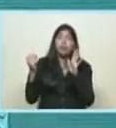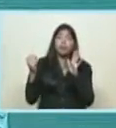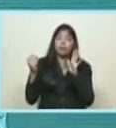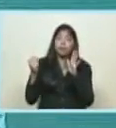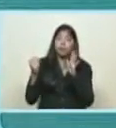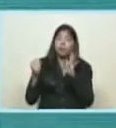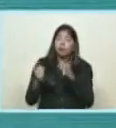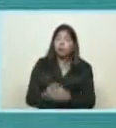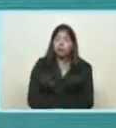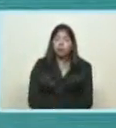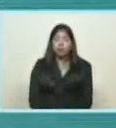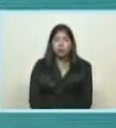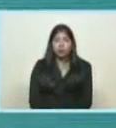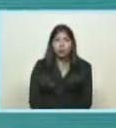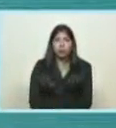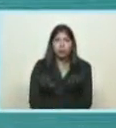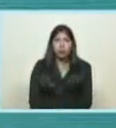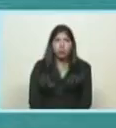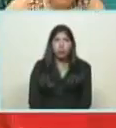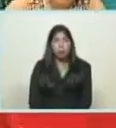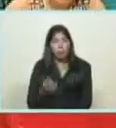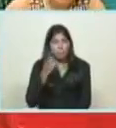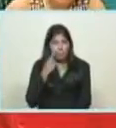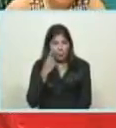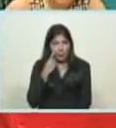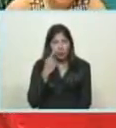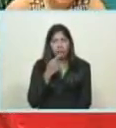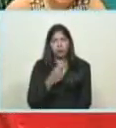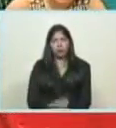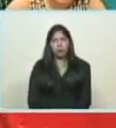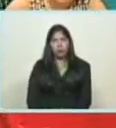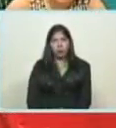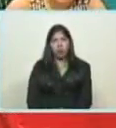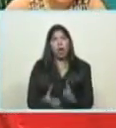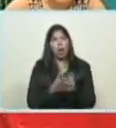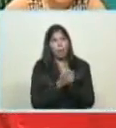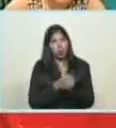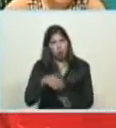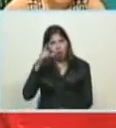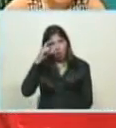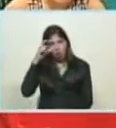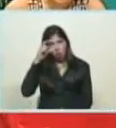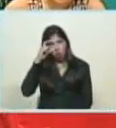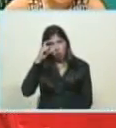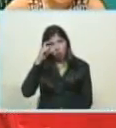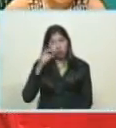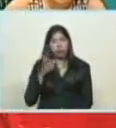Ejemplo a seguir, sí. Fíjense lo que dijo el compañero Elías Agua.